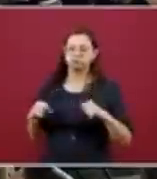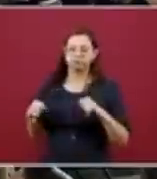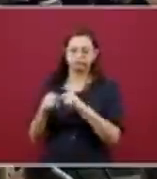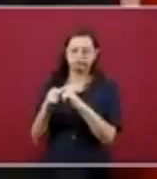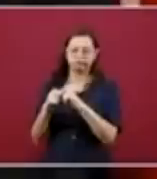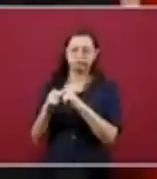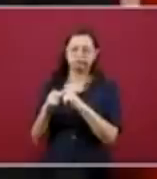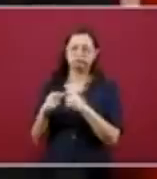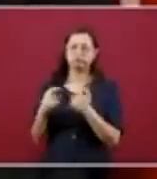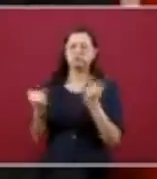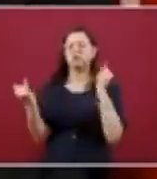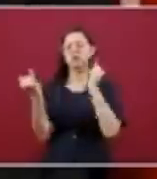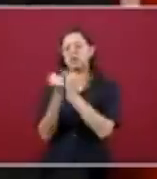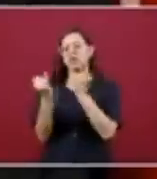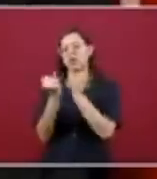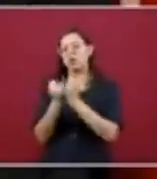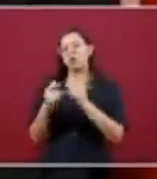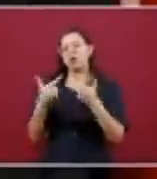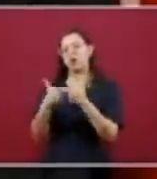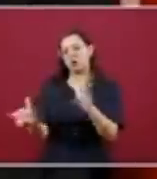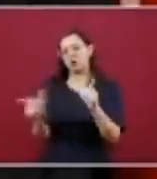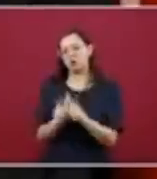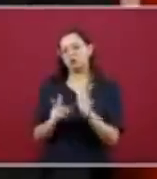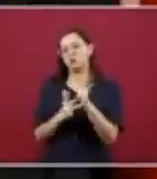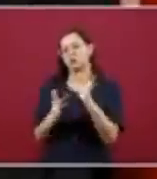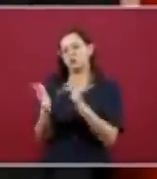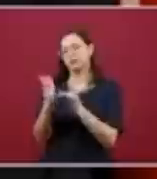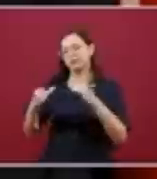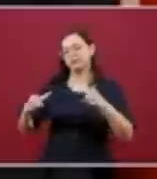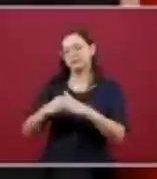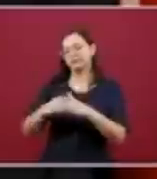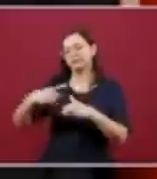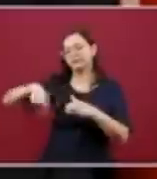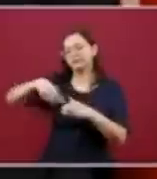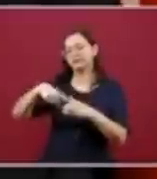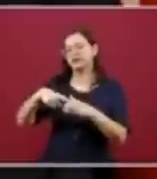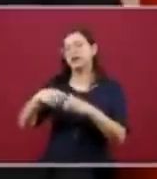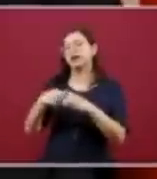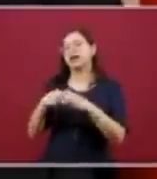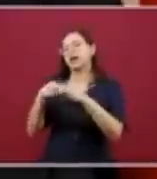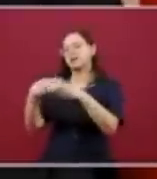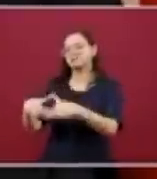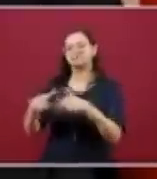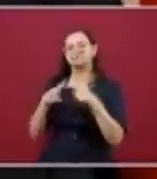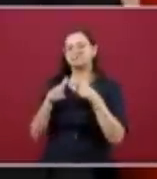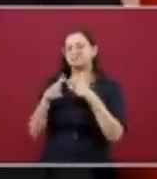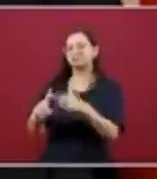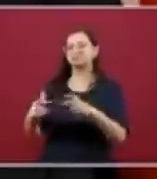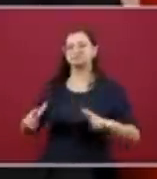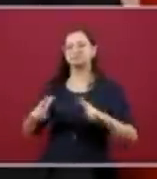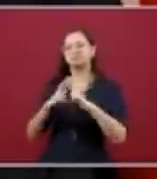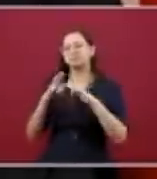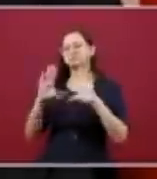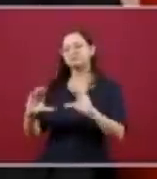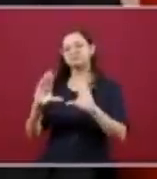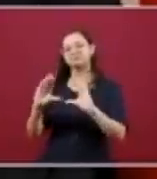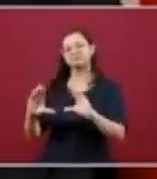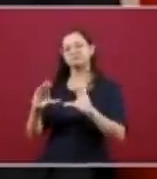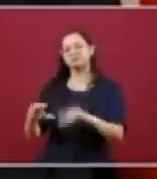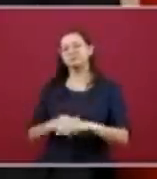y los jesuitas son los que mantienen el culto, además de que hay algunas otras